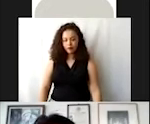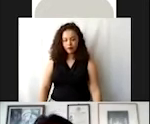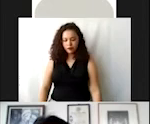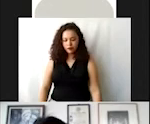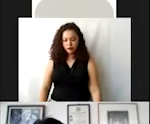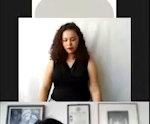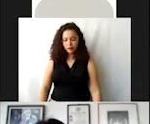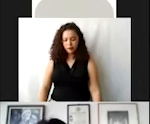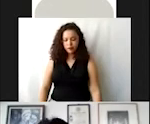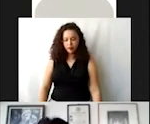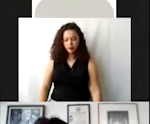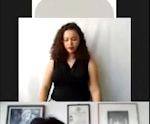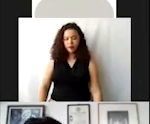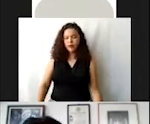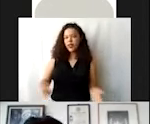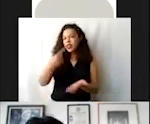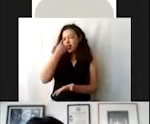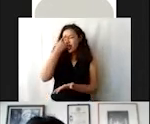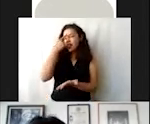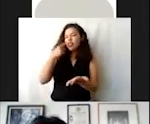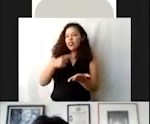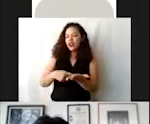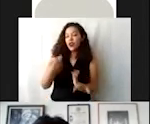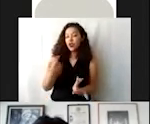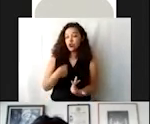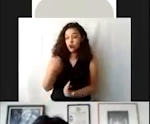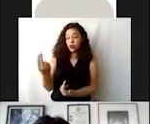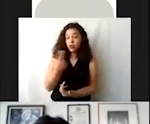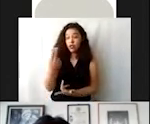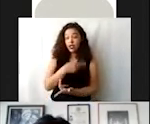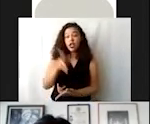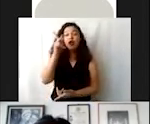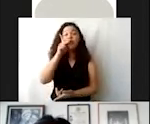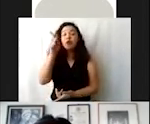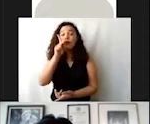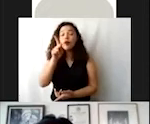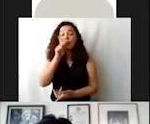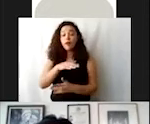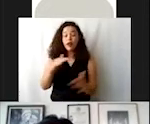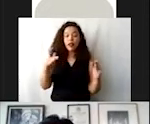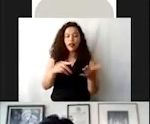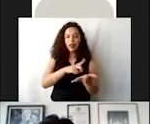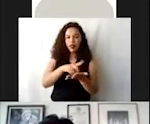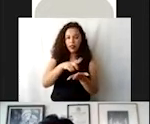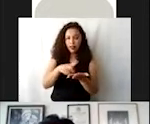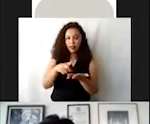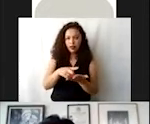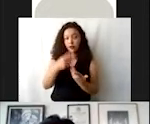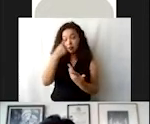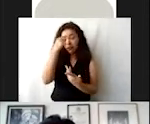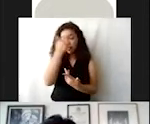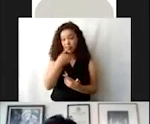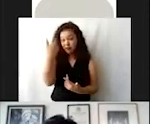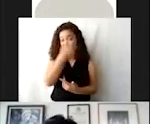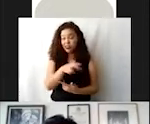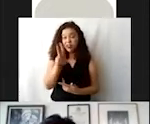Creo que no es necesario anexar comprobante de domicilio para la verificación, pero si